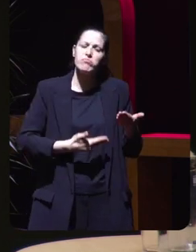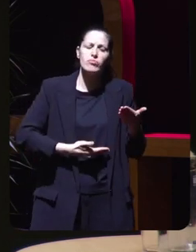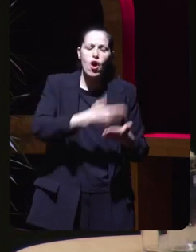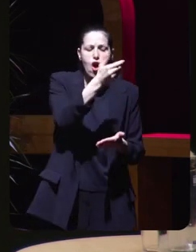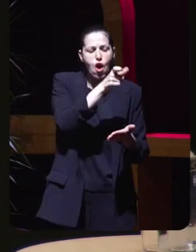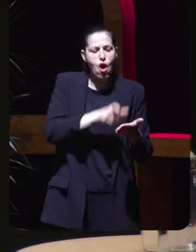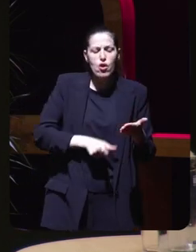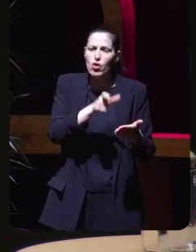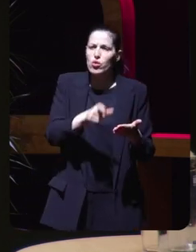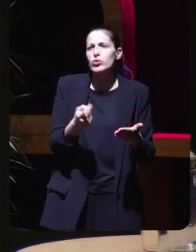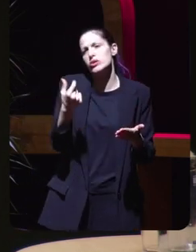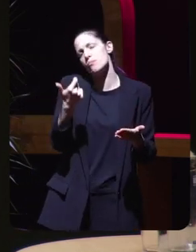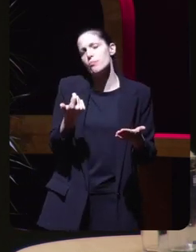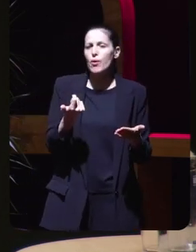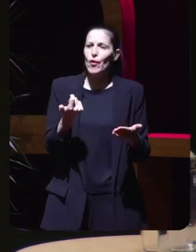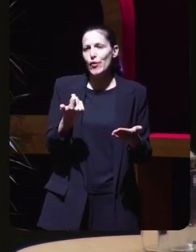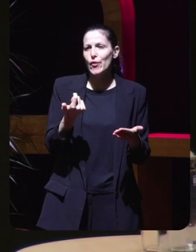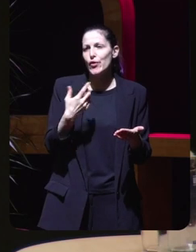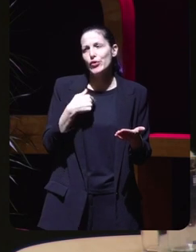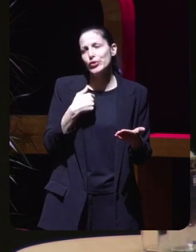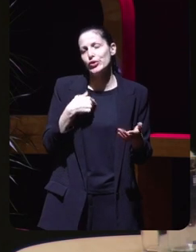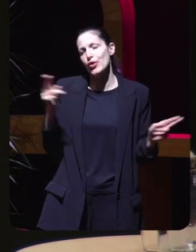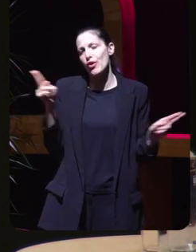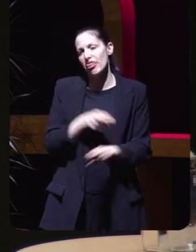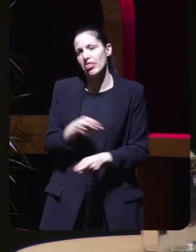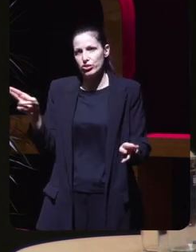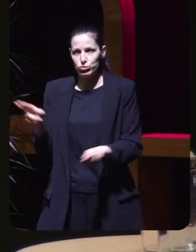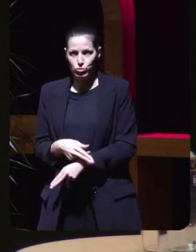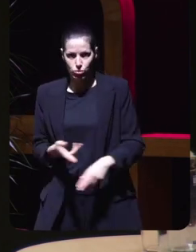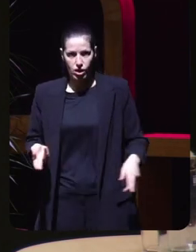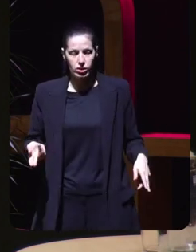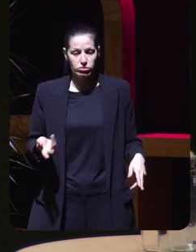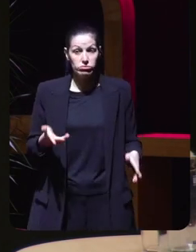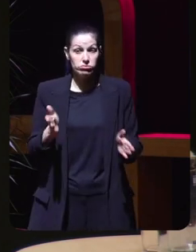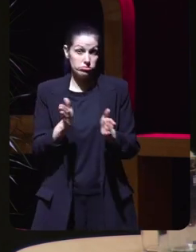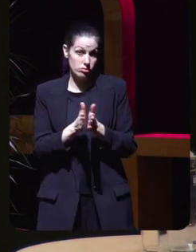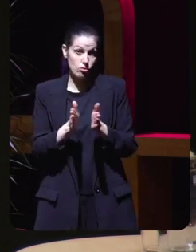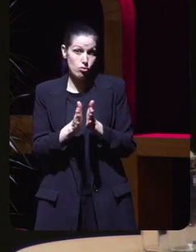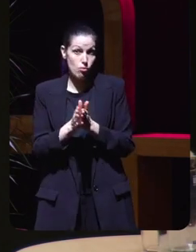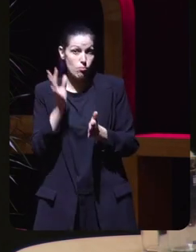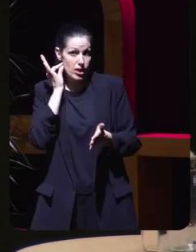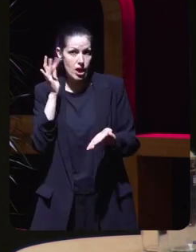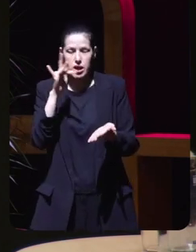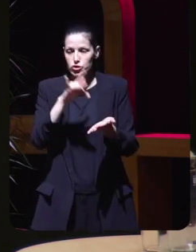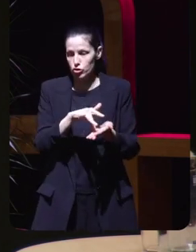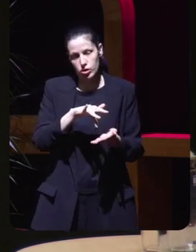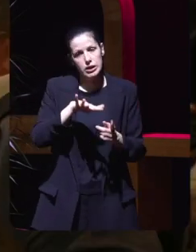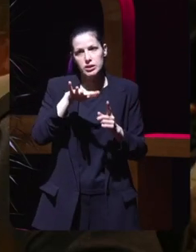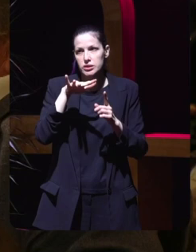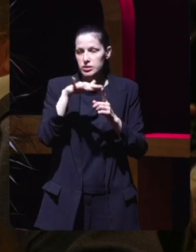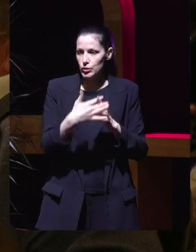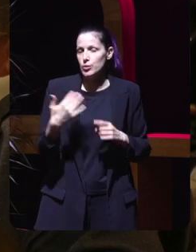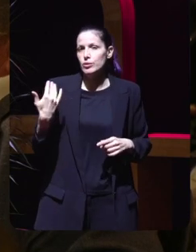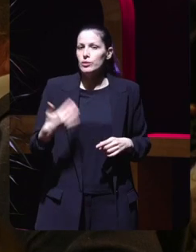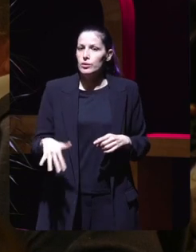por él fuera que ya censuraría todas no y bueno también todas esas millas compañeras tenían vivido vamos eso no durante